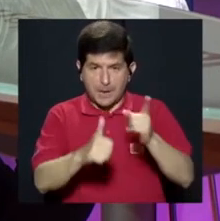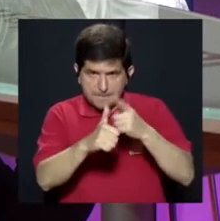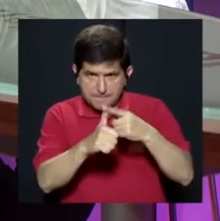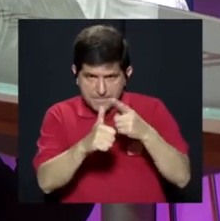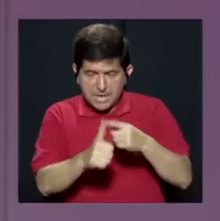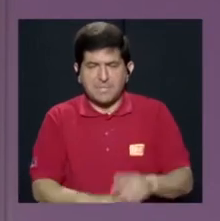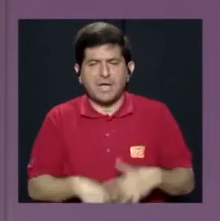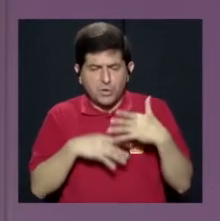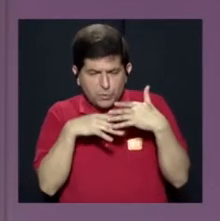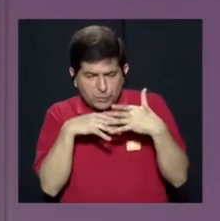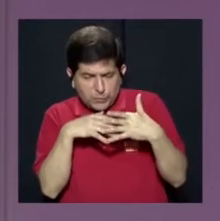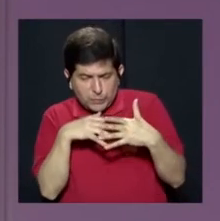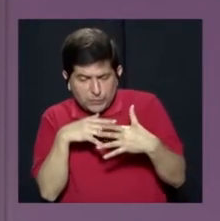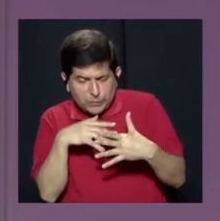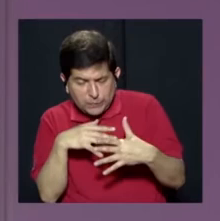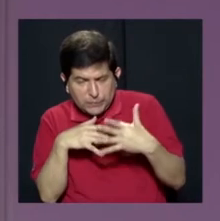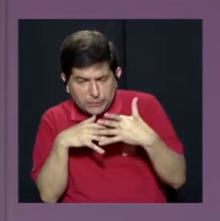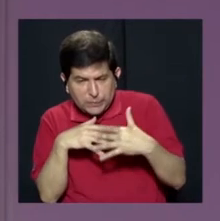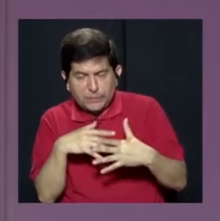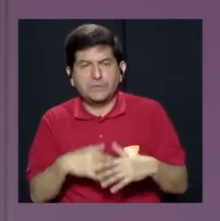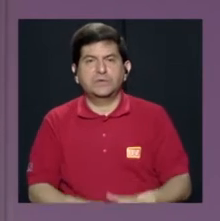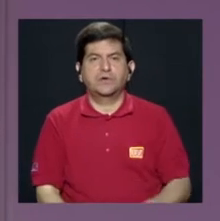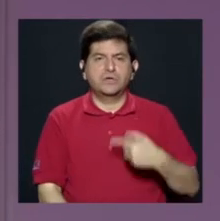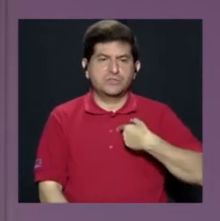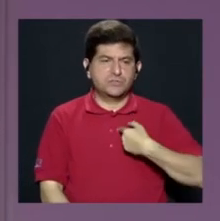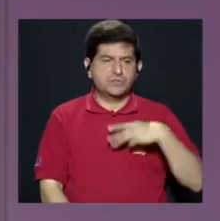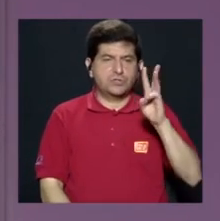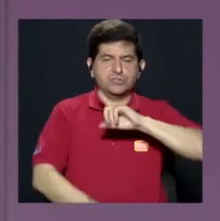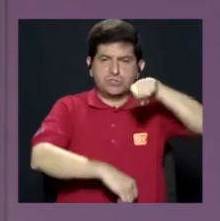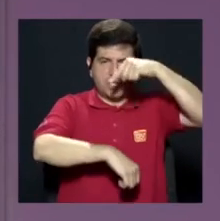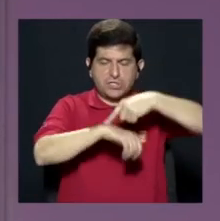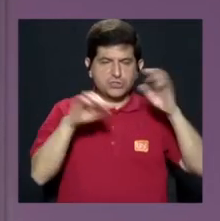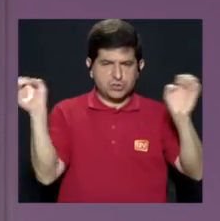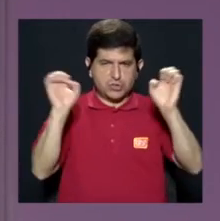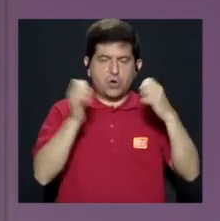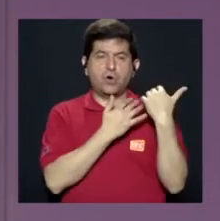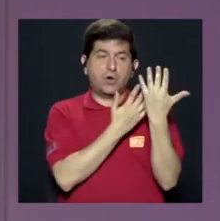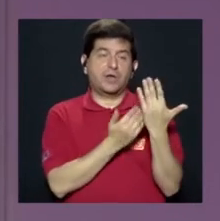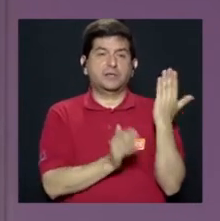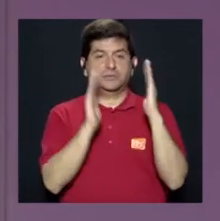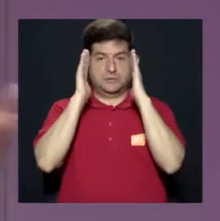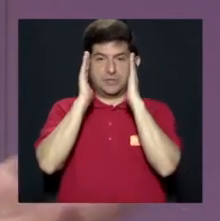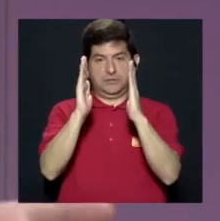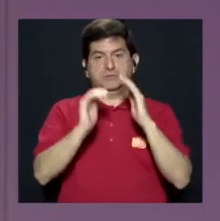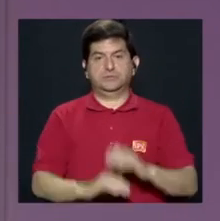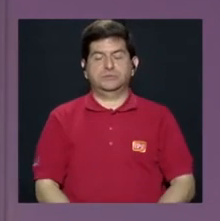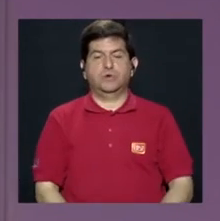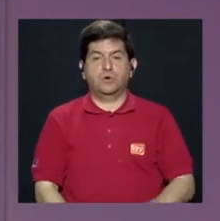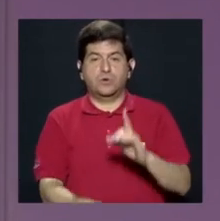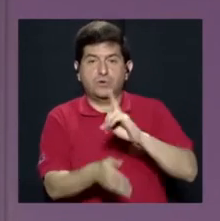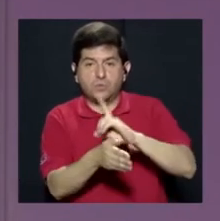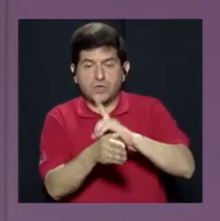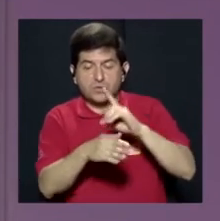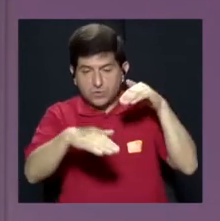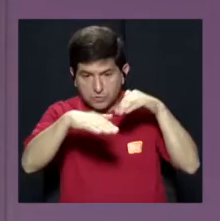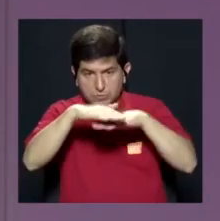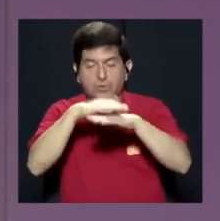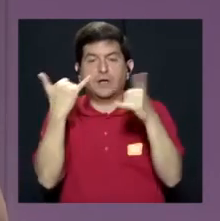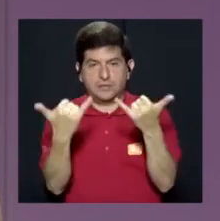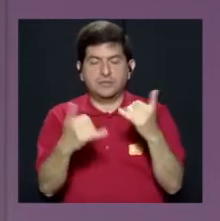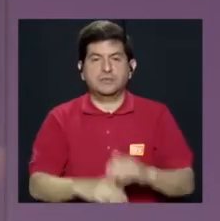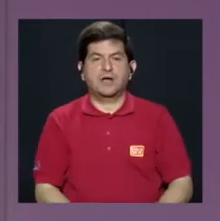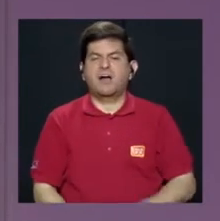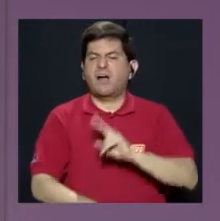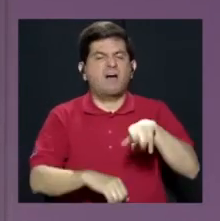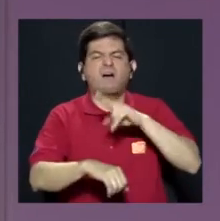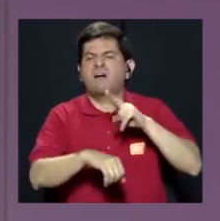como con un sangradito y me dijeron, bueno, duré 6 horas en emergencias esperando que me atendieran. Cuando la doctora me ingresó, me dijo, eso